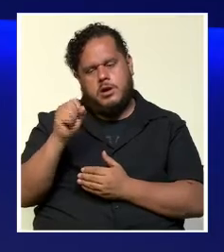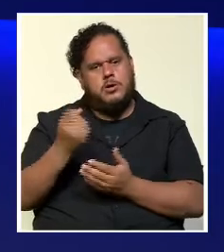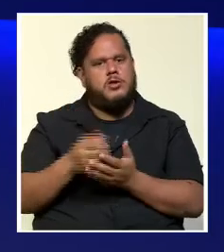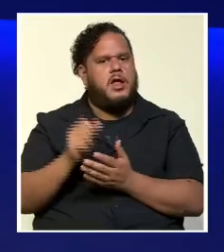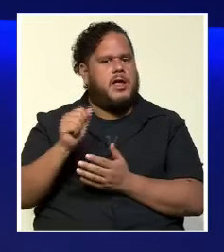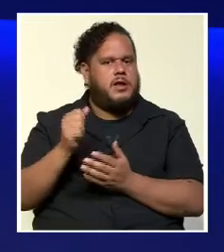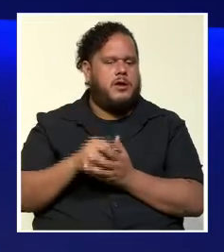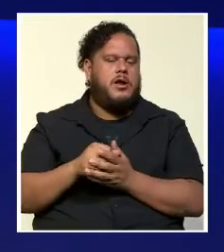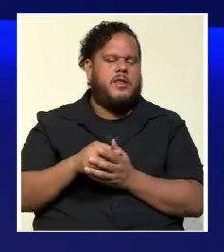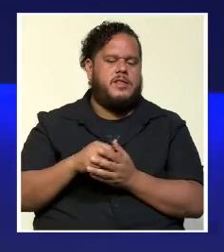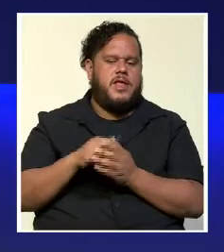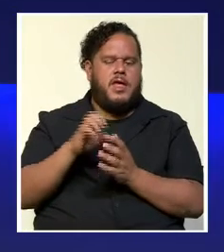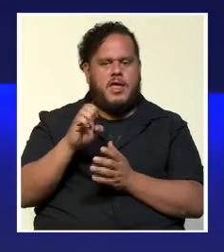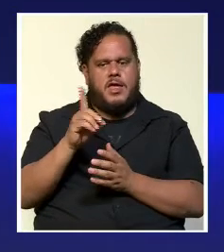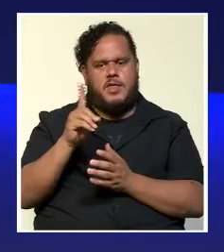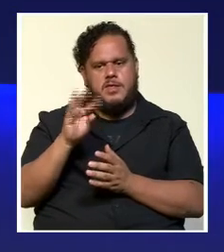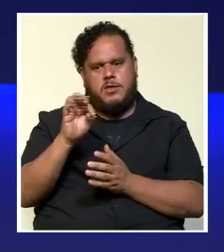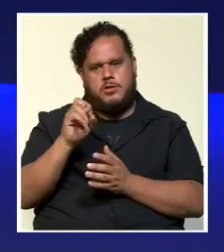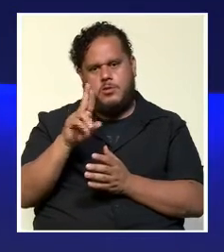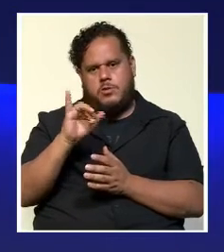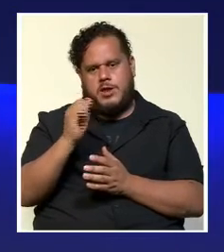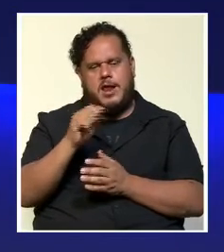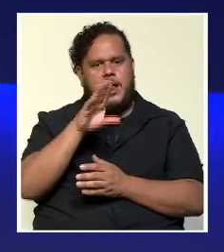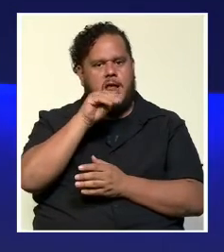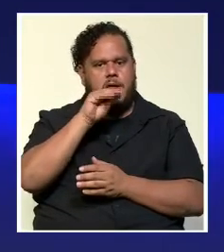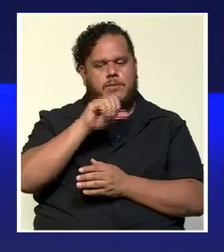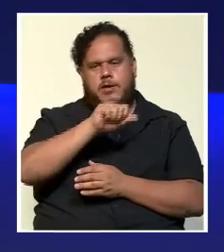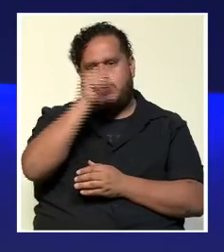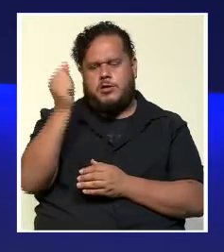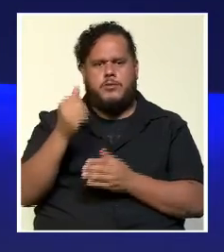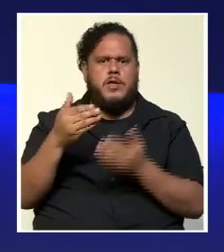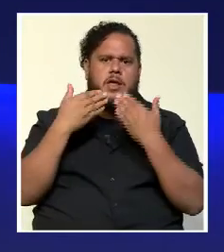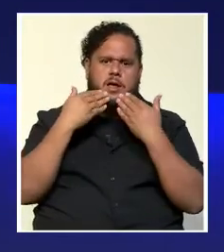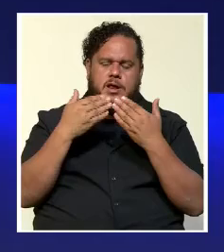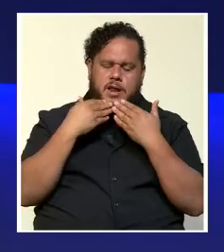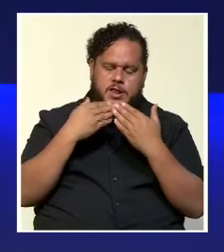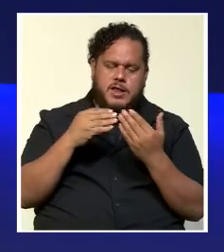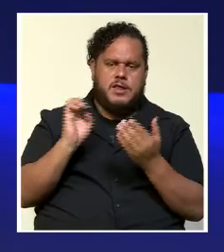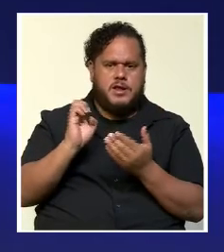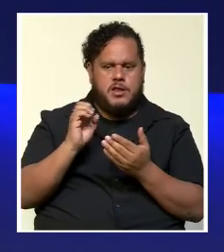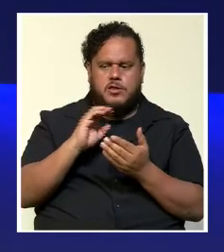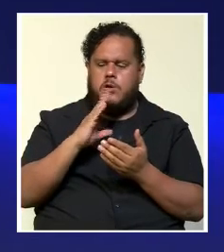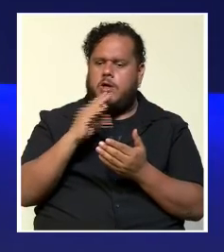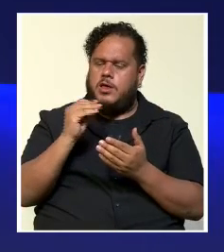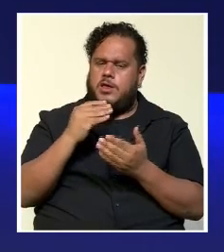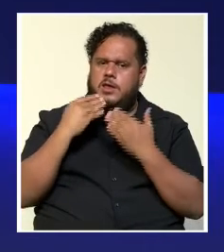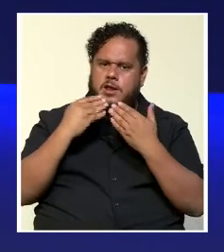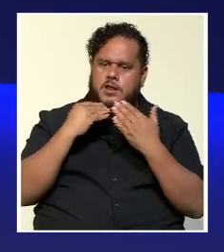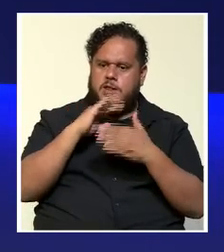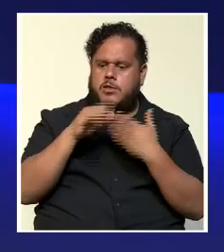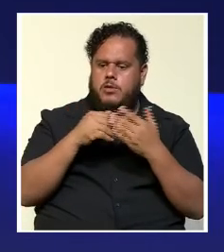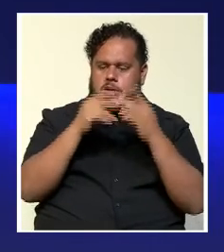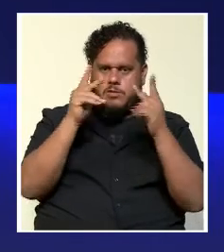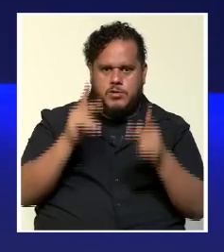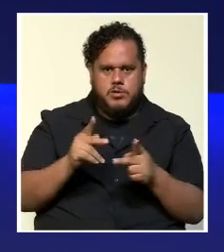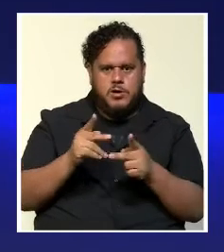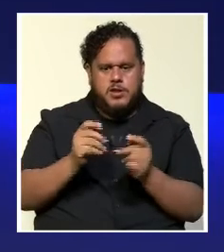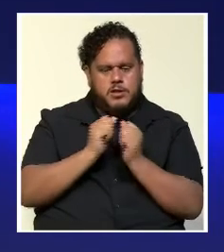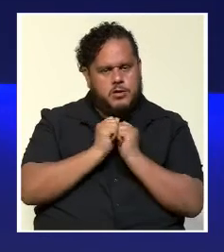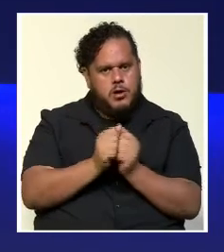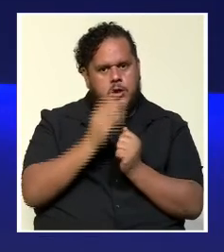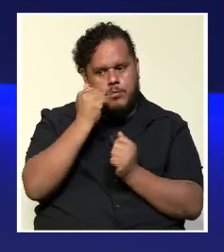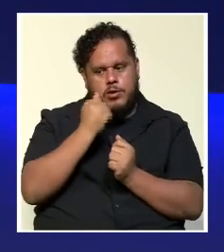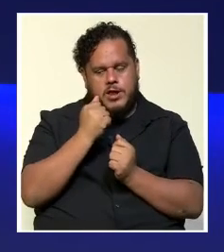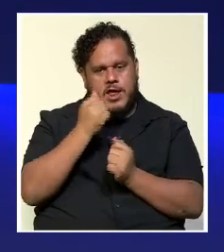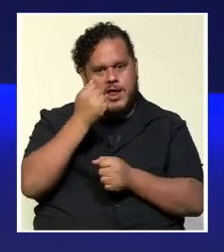Ediciones Perro Azul. No, gracias Ernesto, y gracias a la gente que nos ha acompañado también, porque creo que este trabajo de estos